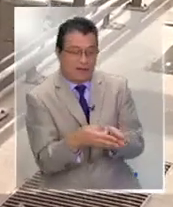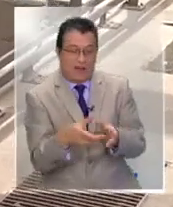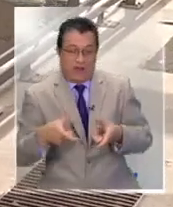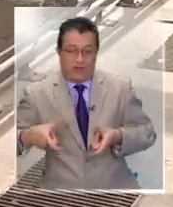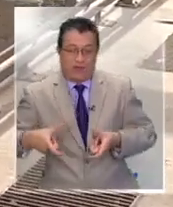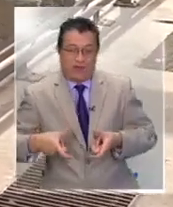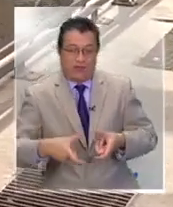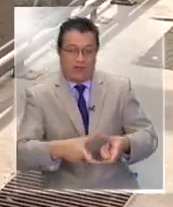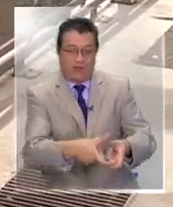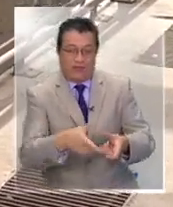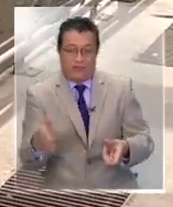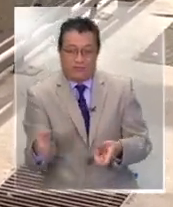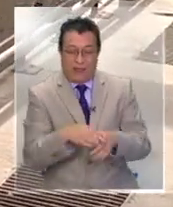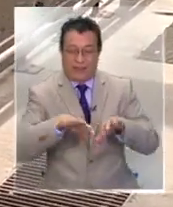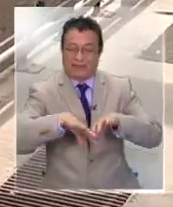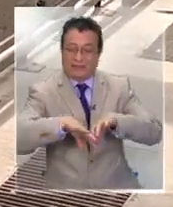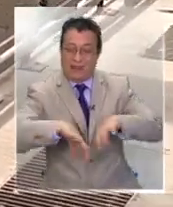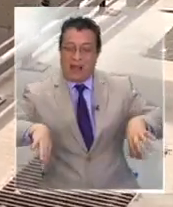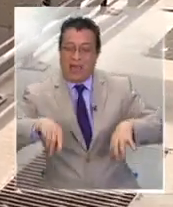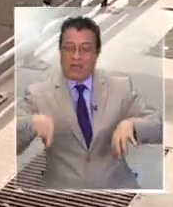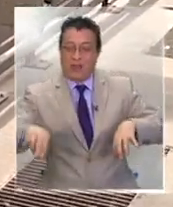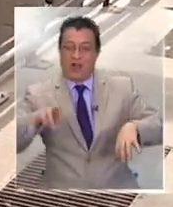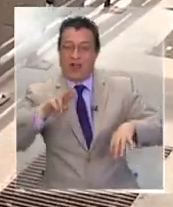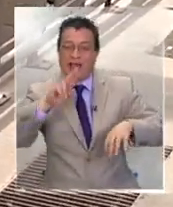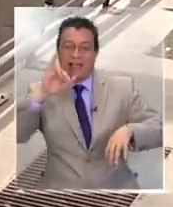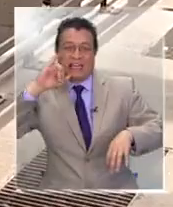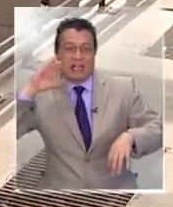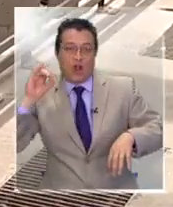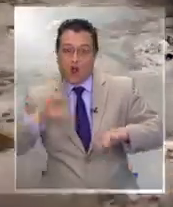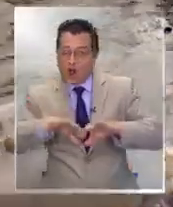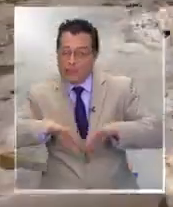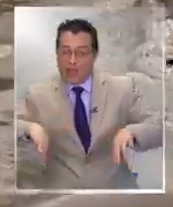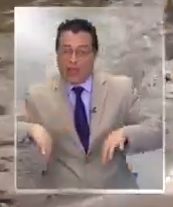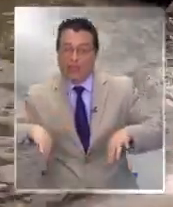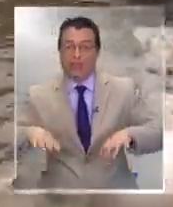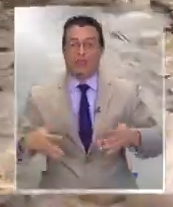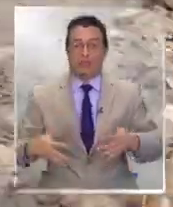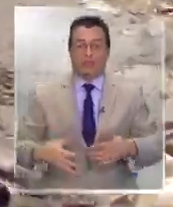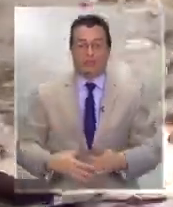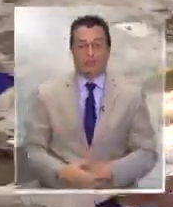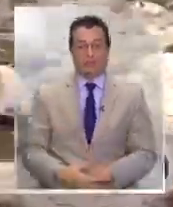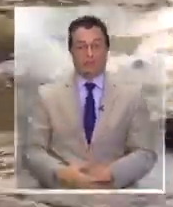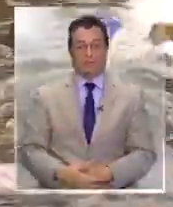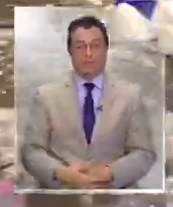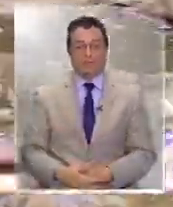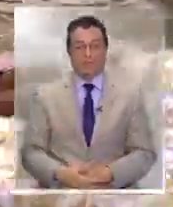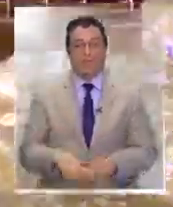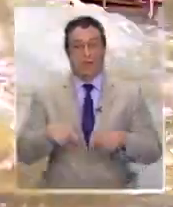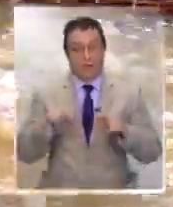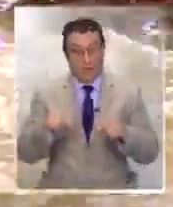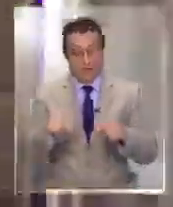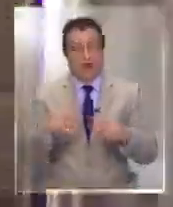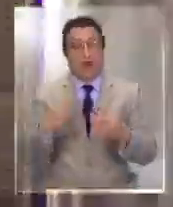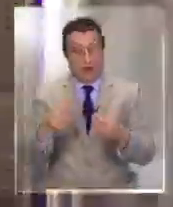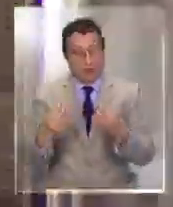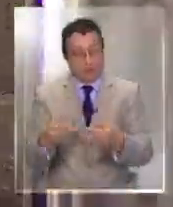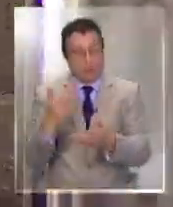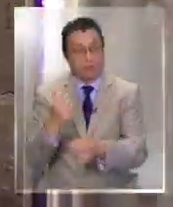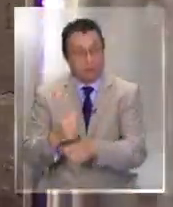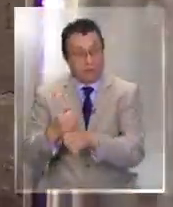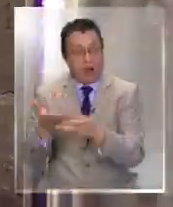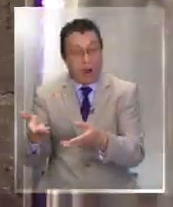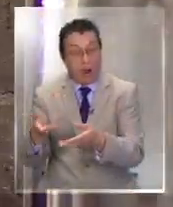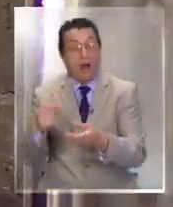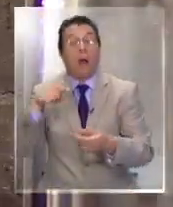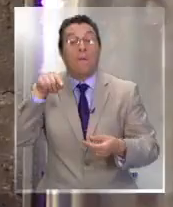forma aislada a estas instalaciones para darle el tratamiento que corresponde. Es la Biofactoría Gran Santiago donde hoy buscan